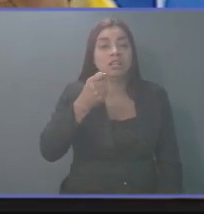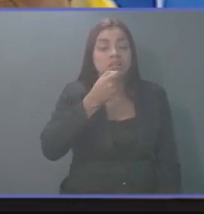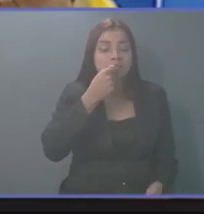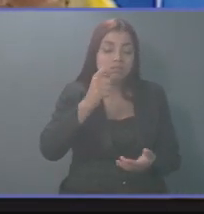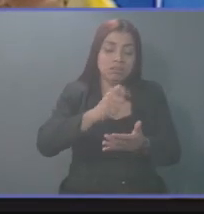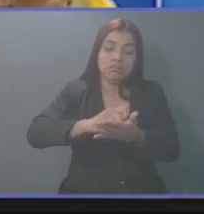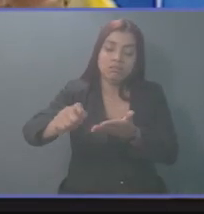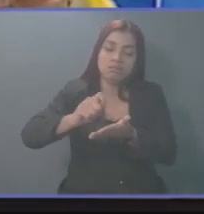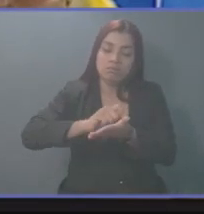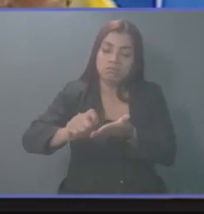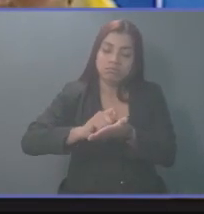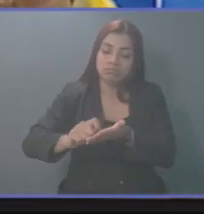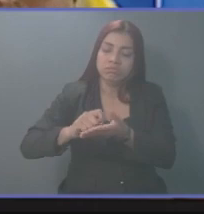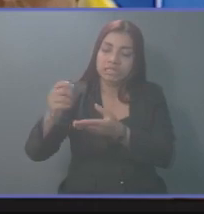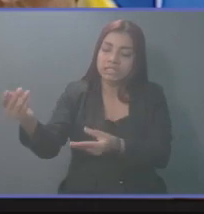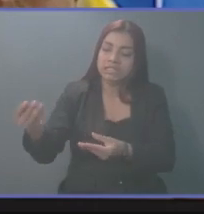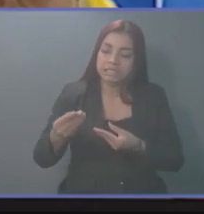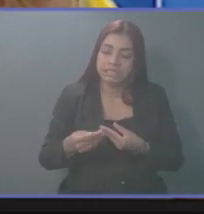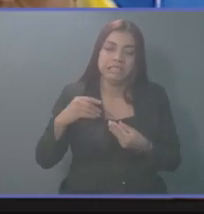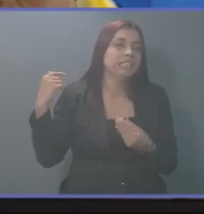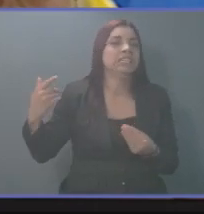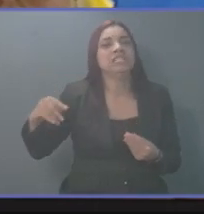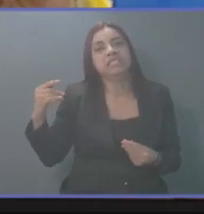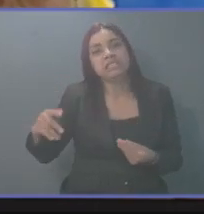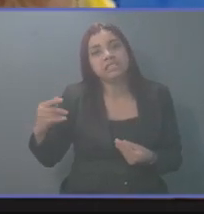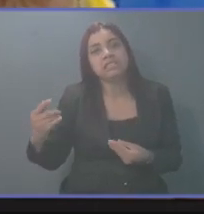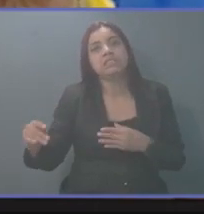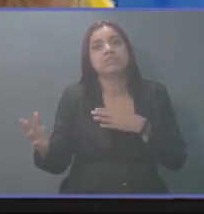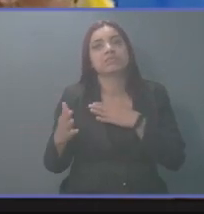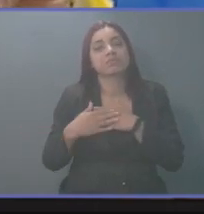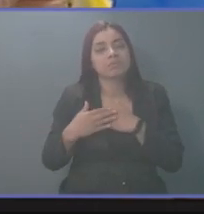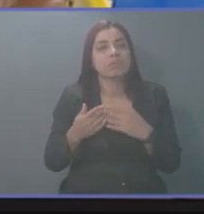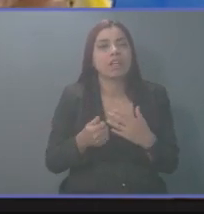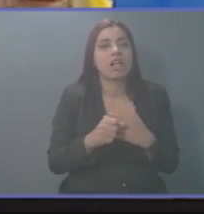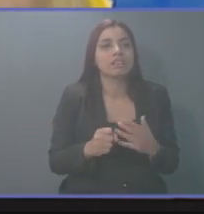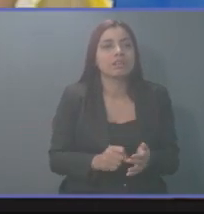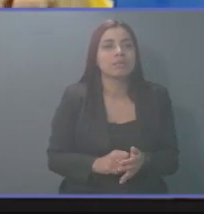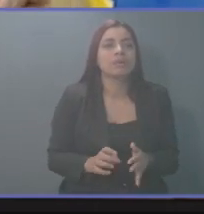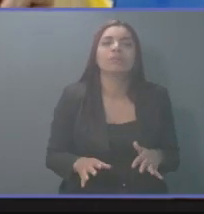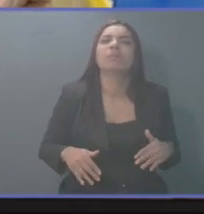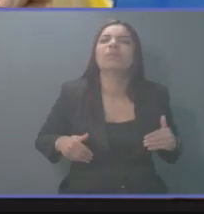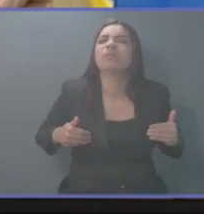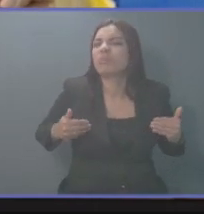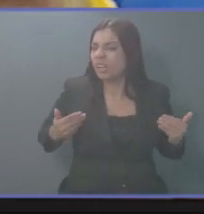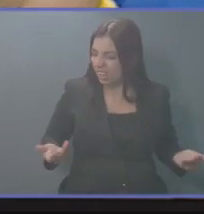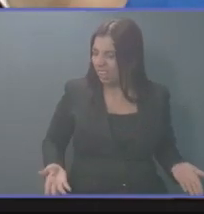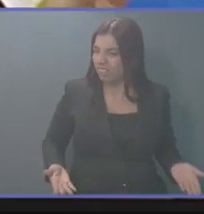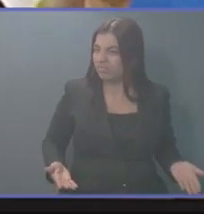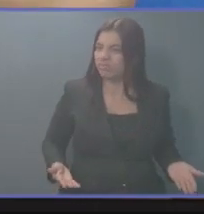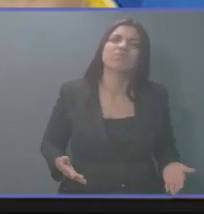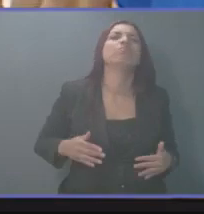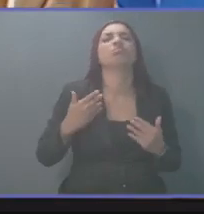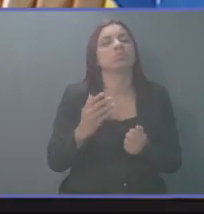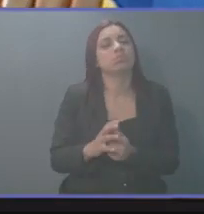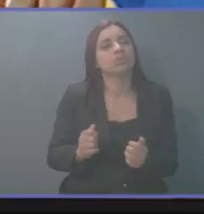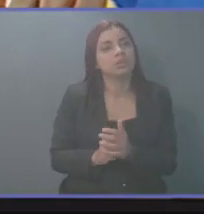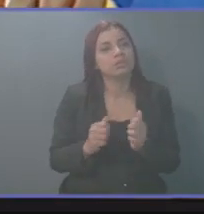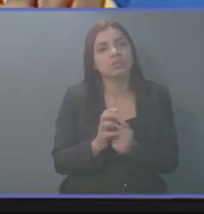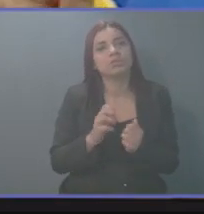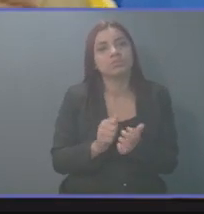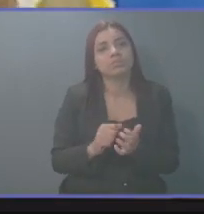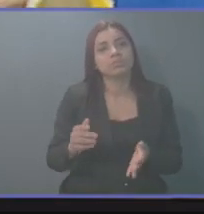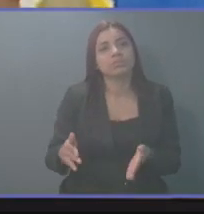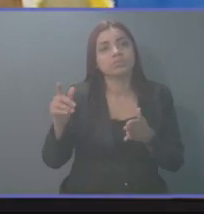y comunique con urgencia a la Asamblea Legislativa cuáles habrían sido las causas de los problemas